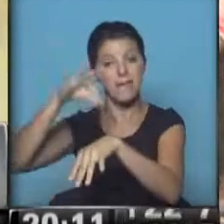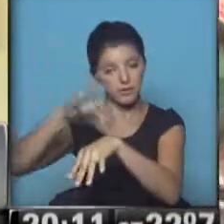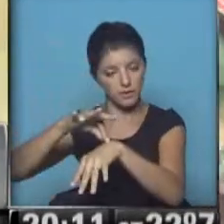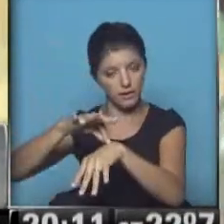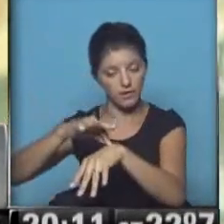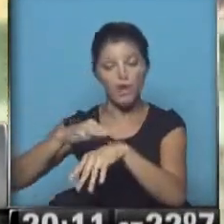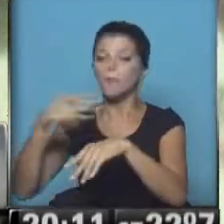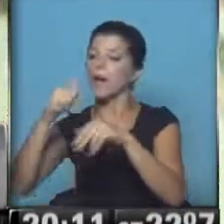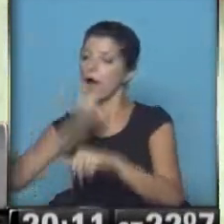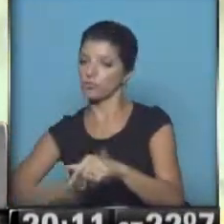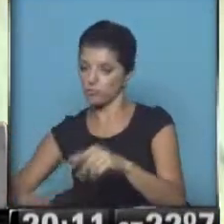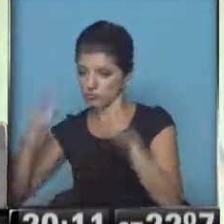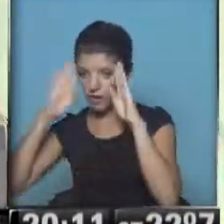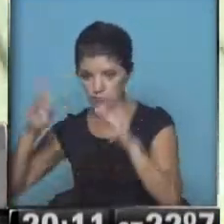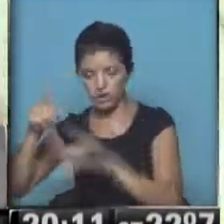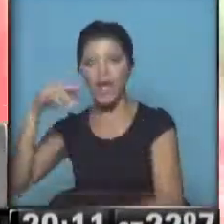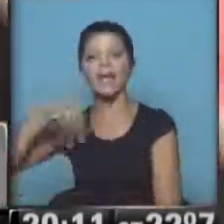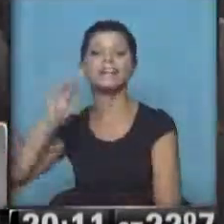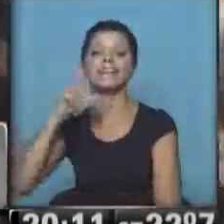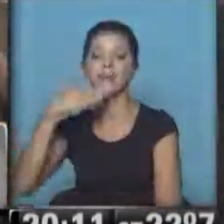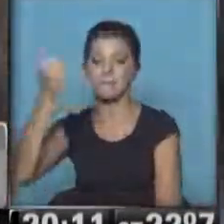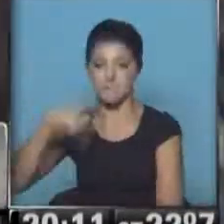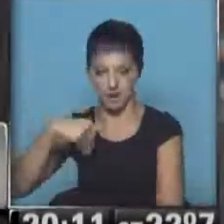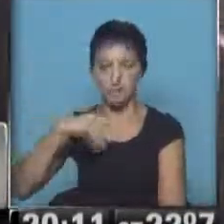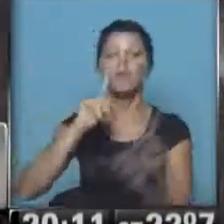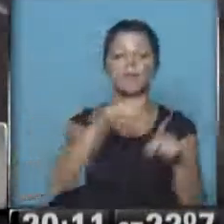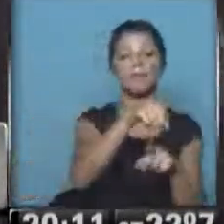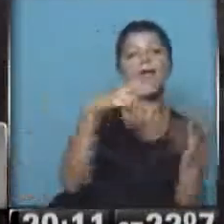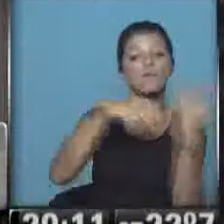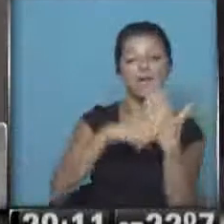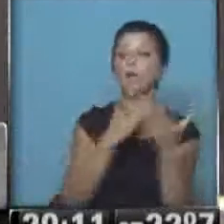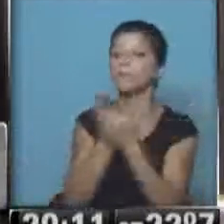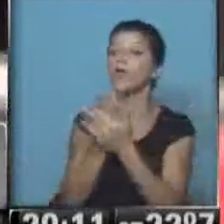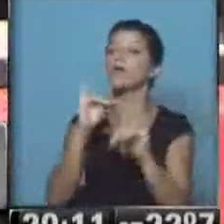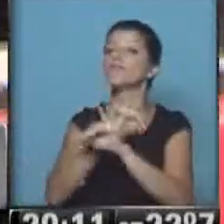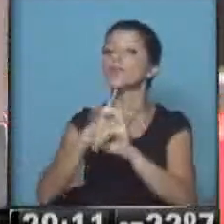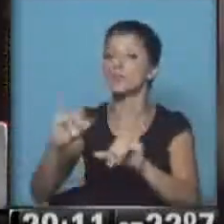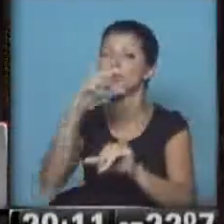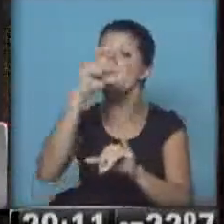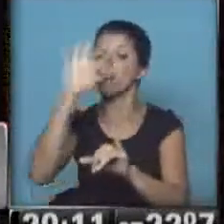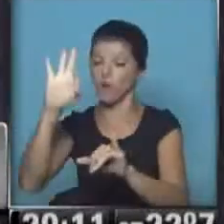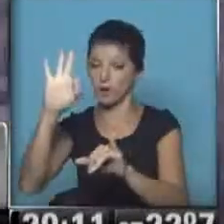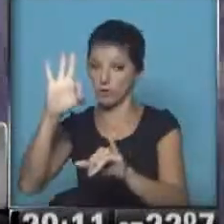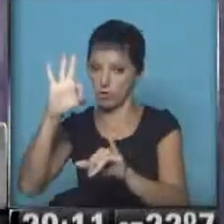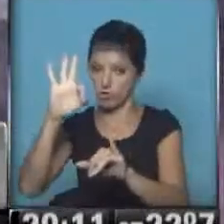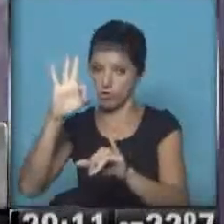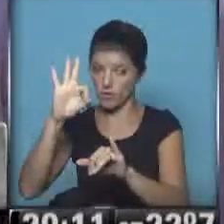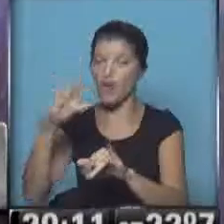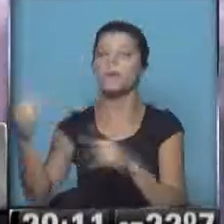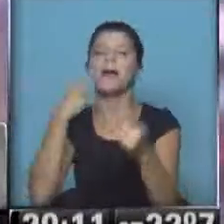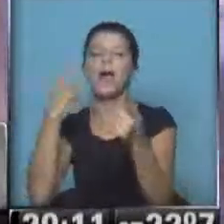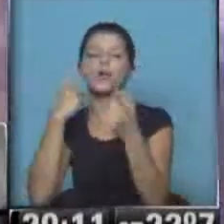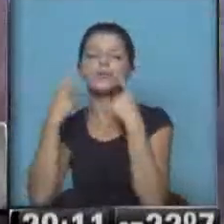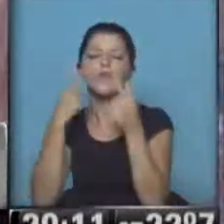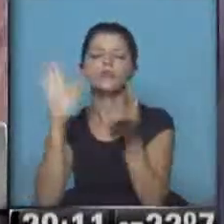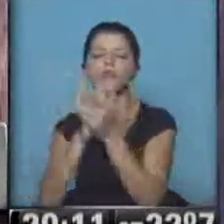la autopsia al cadáver de Nisman. Fein también adelantó que va a pedir información al banco Merrill Lynch para conocer los detalles sobre